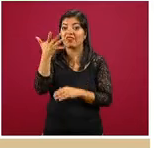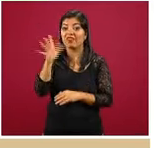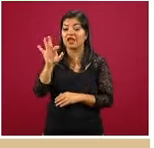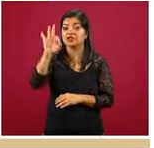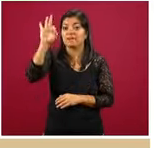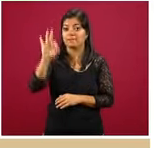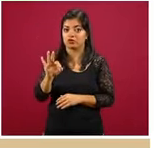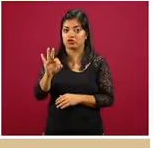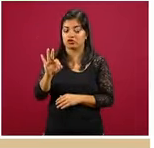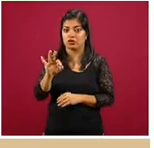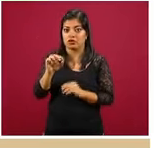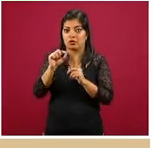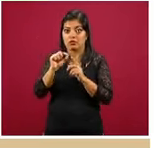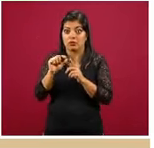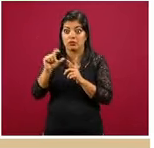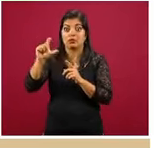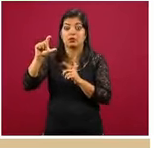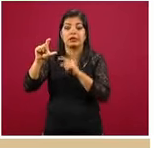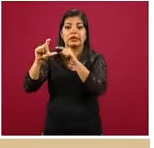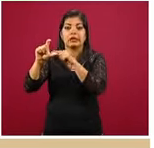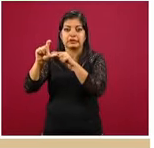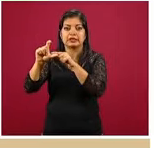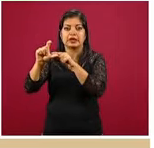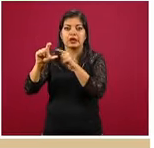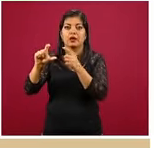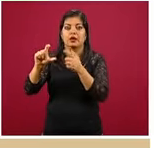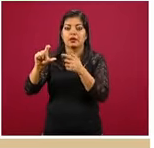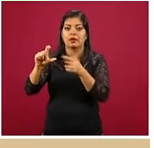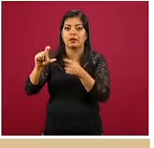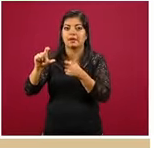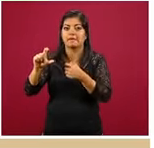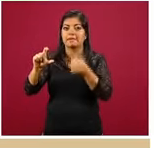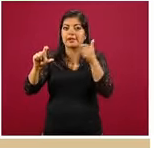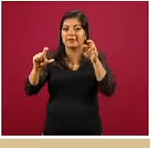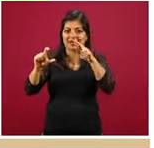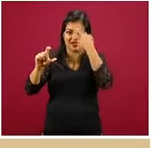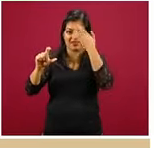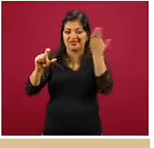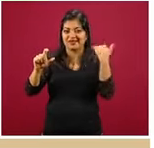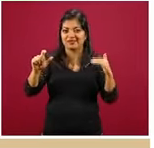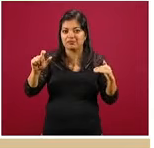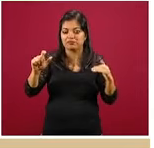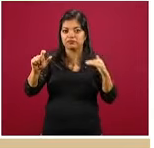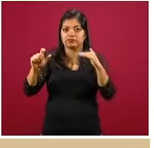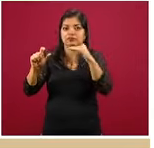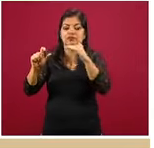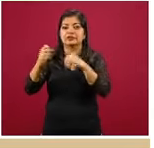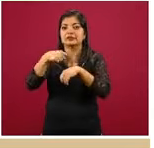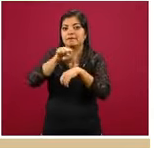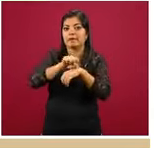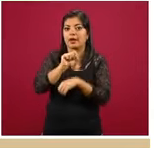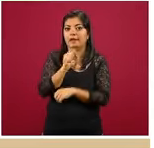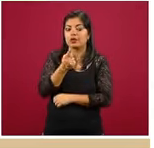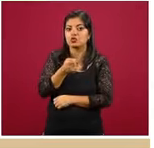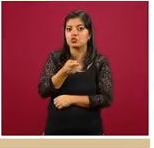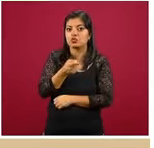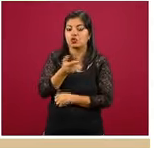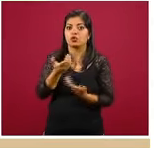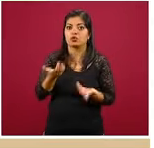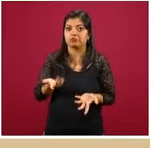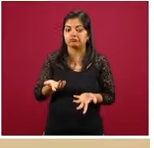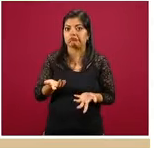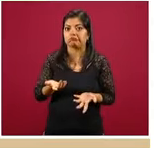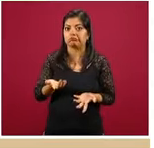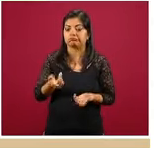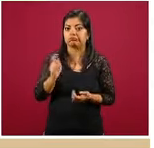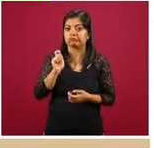Y de hecho un incremento que inclusive está por encima de ese primer pico que habíamos visto en la semana 21, lo cual entonces nos